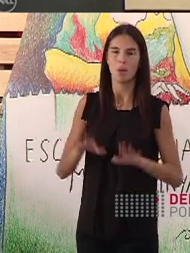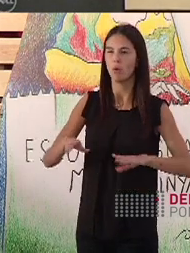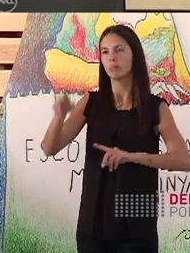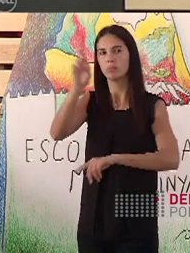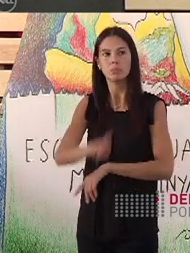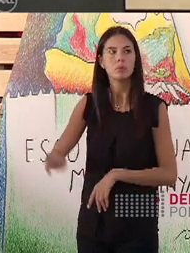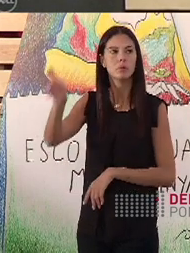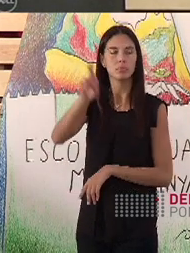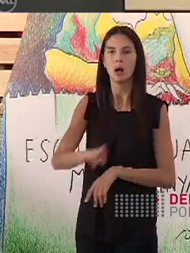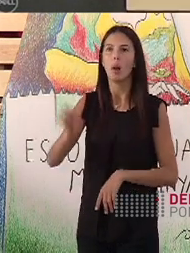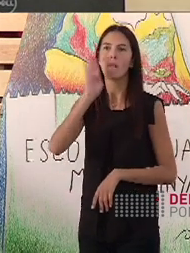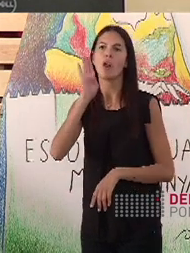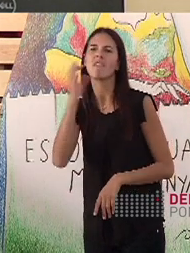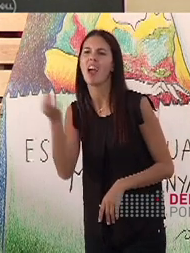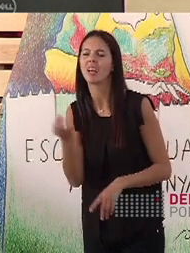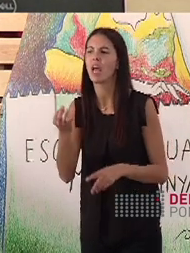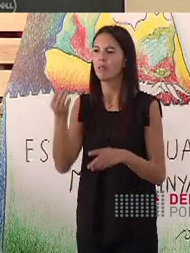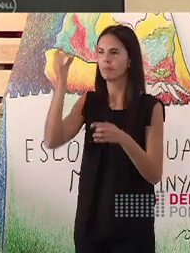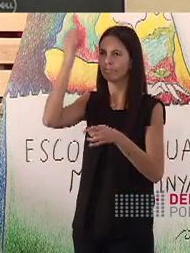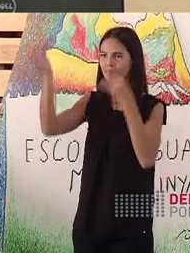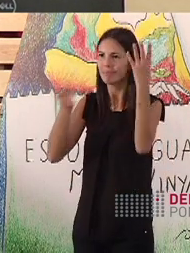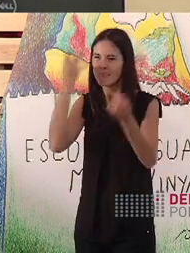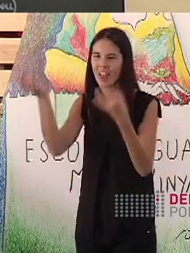la pornografía es ficción, la pornografía es ficción.